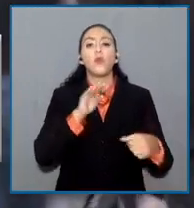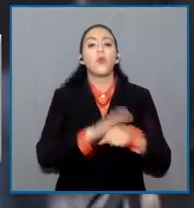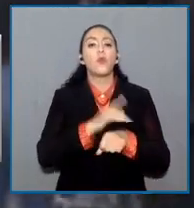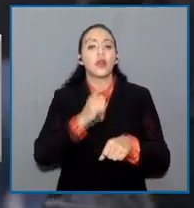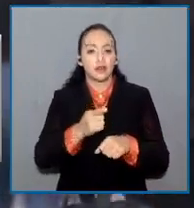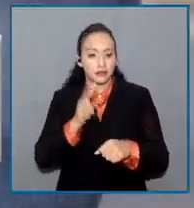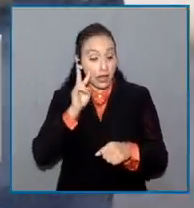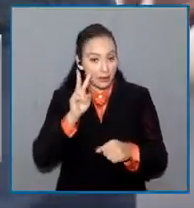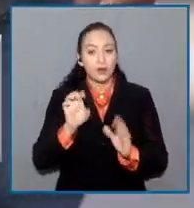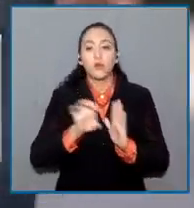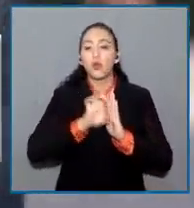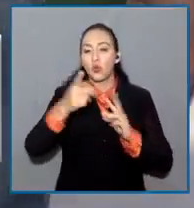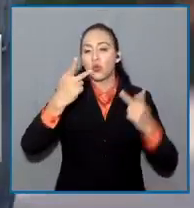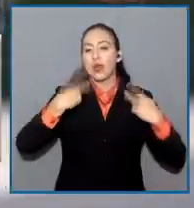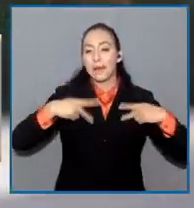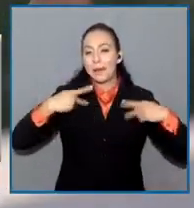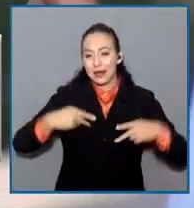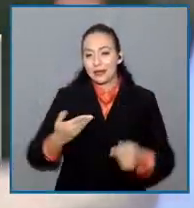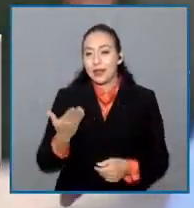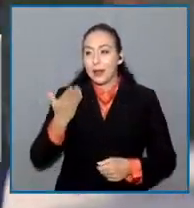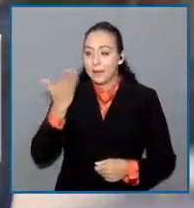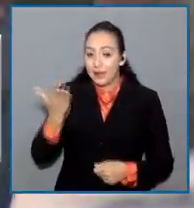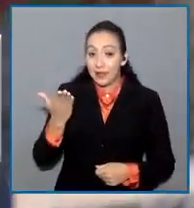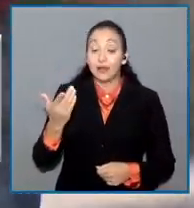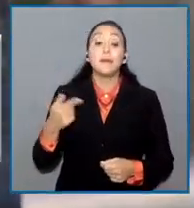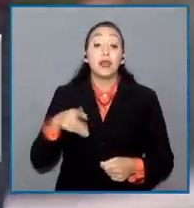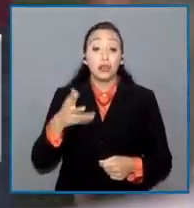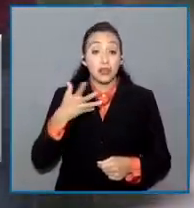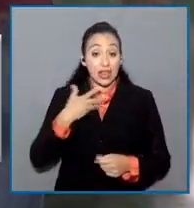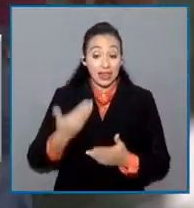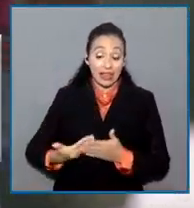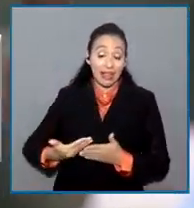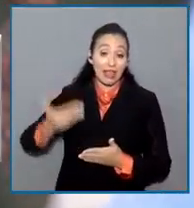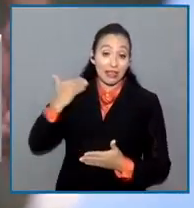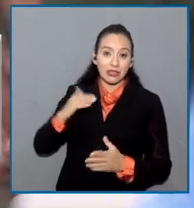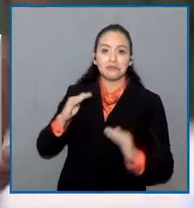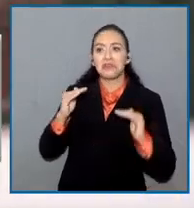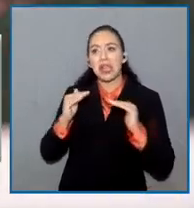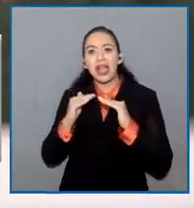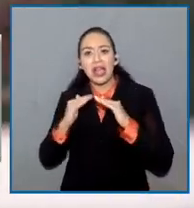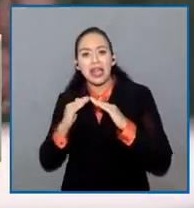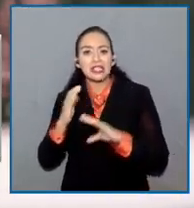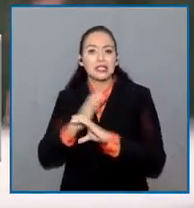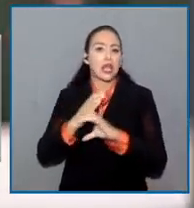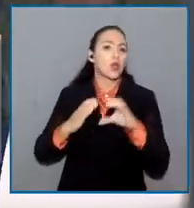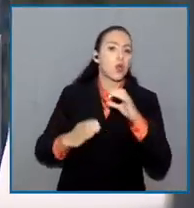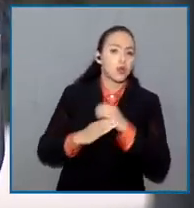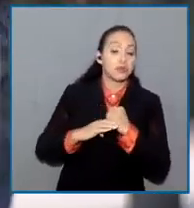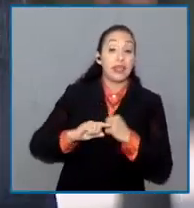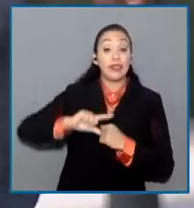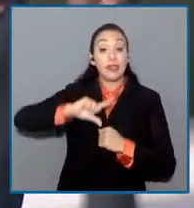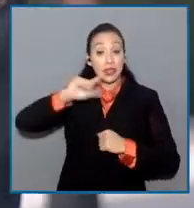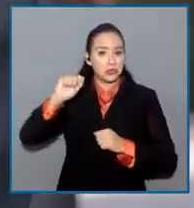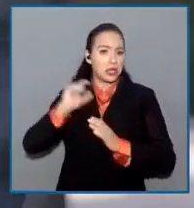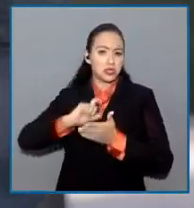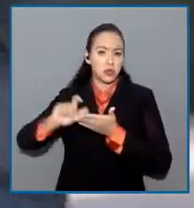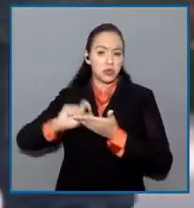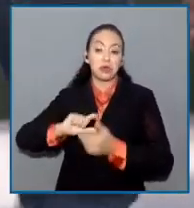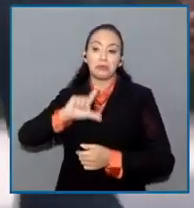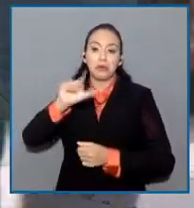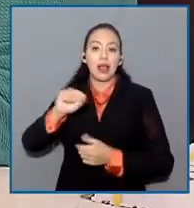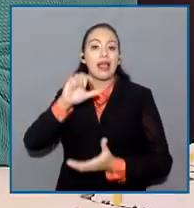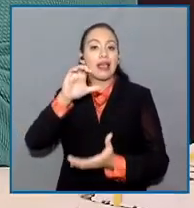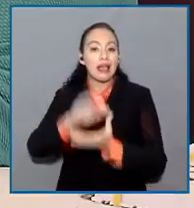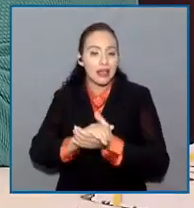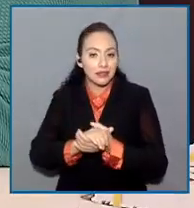que la solicita adquirió antes del matrimonio. Interpretó que el primer párrafo del artículo 288 del Código Civil para la Ciudad de